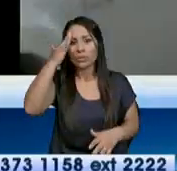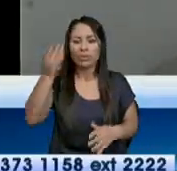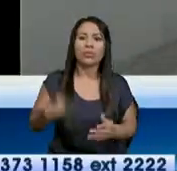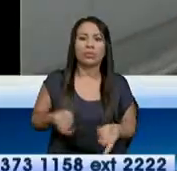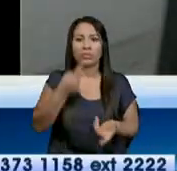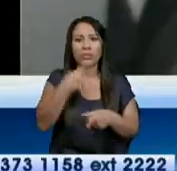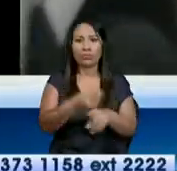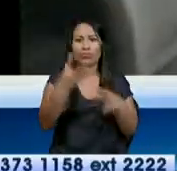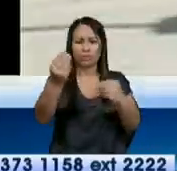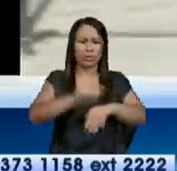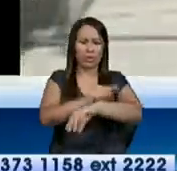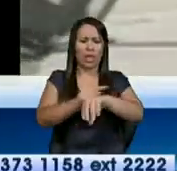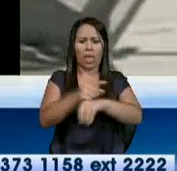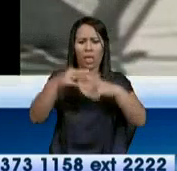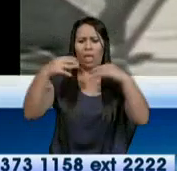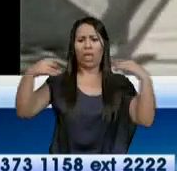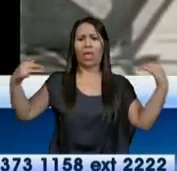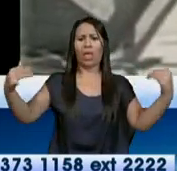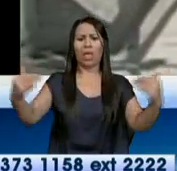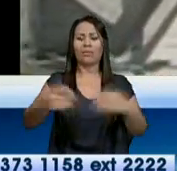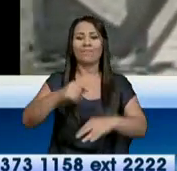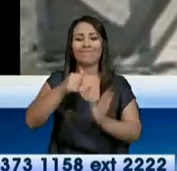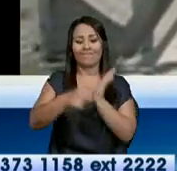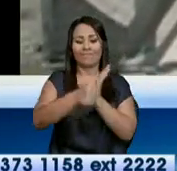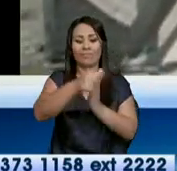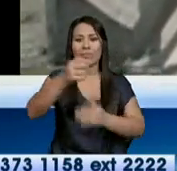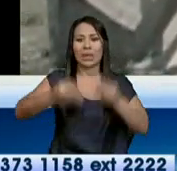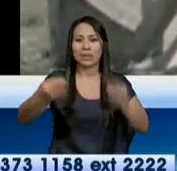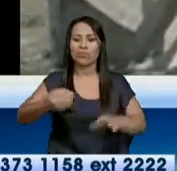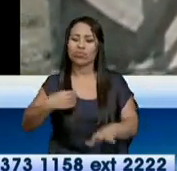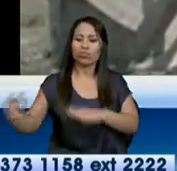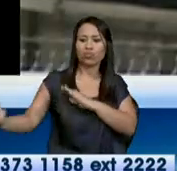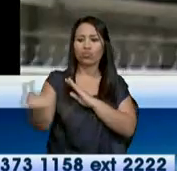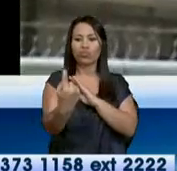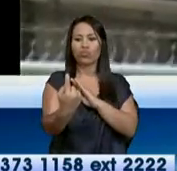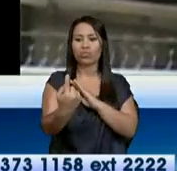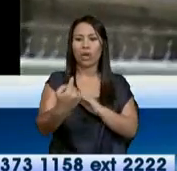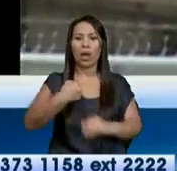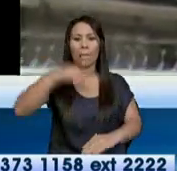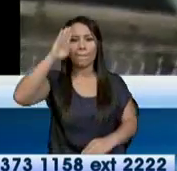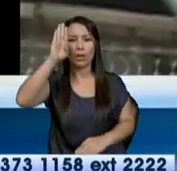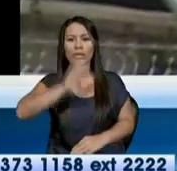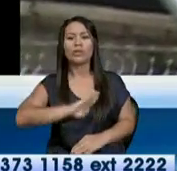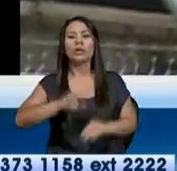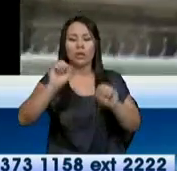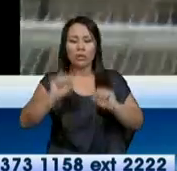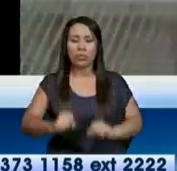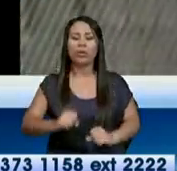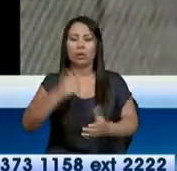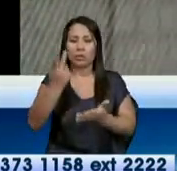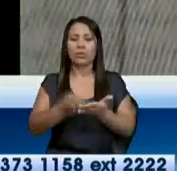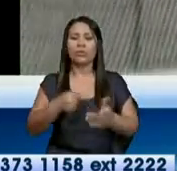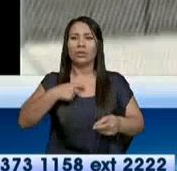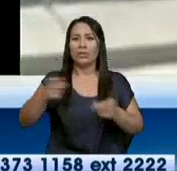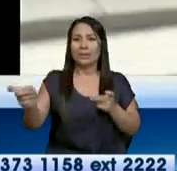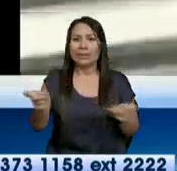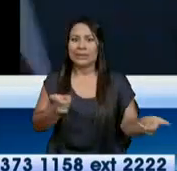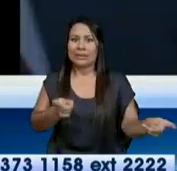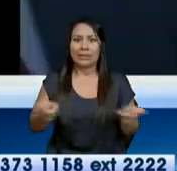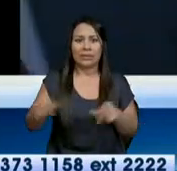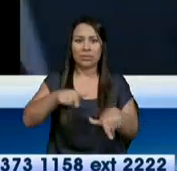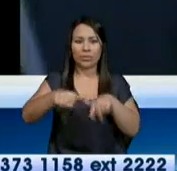horas de amotinamiento, llegó la ministra de Justicia, quien dijo que tras la intervención de la policía, se logró retomar el control del